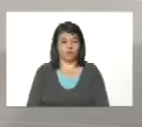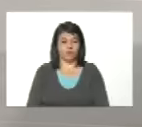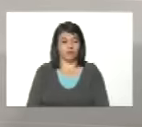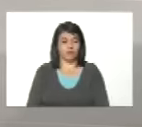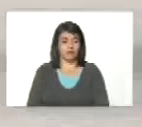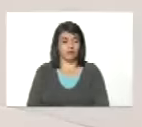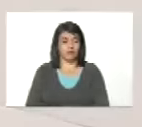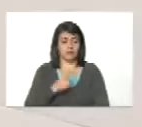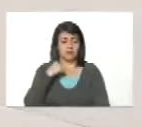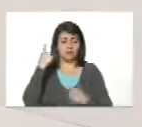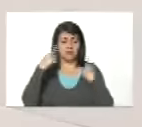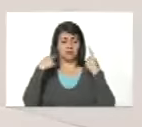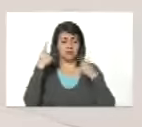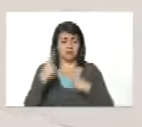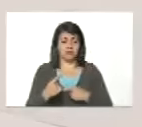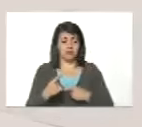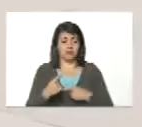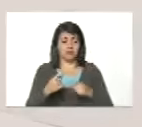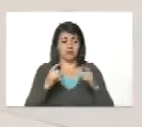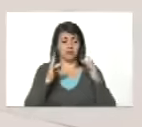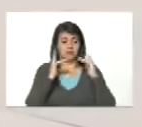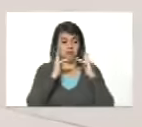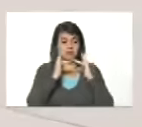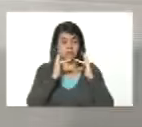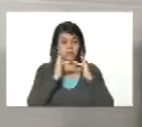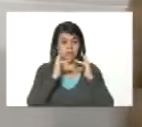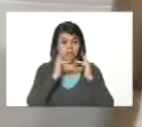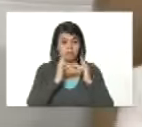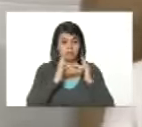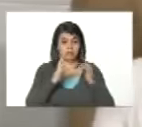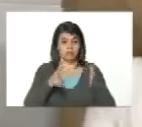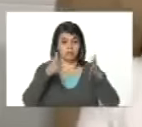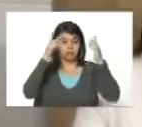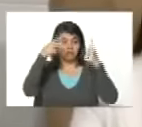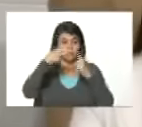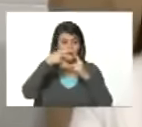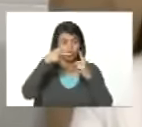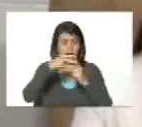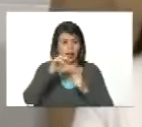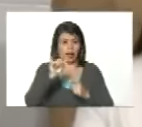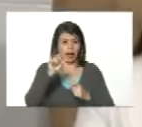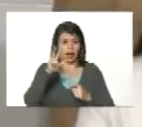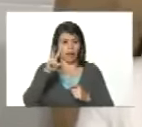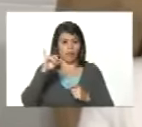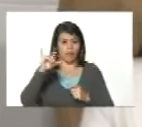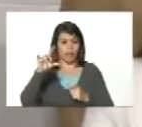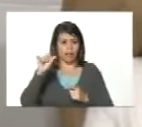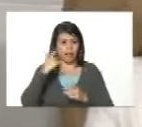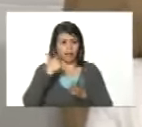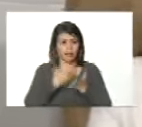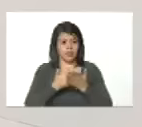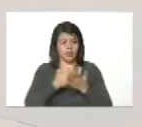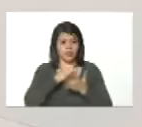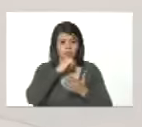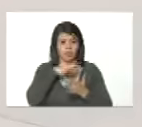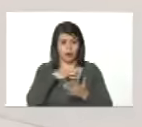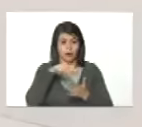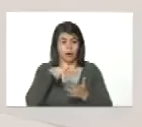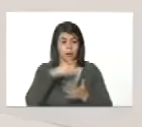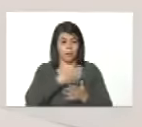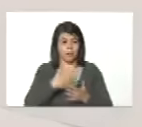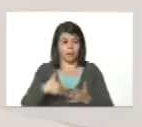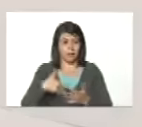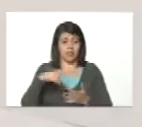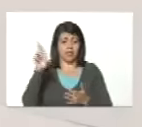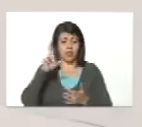Diógenes Escalante se volvió loco en su habitación del Hotel Ávila y el testigo principal de eso fue el también historiador y expresidente de la República,